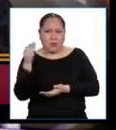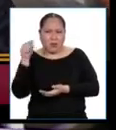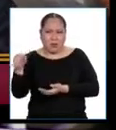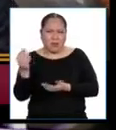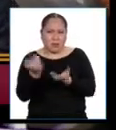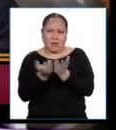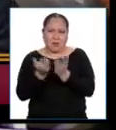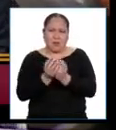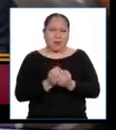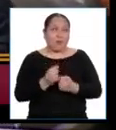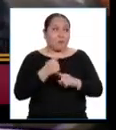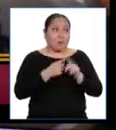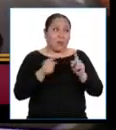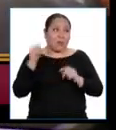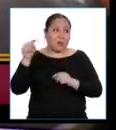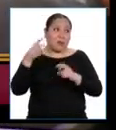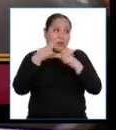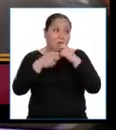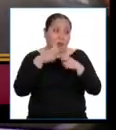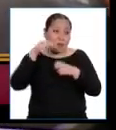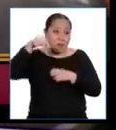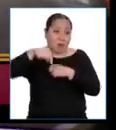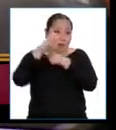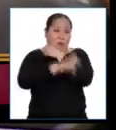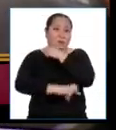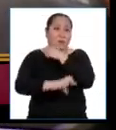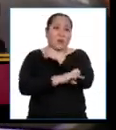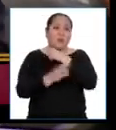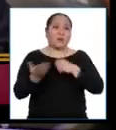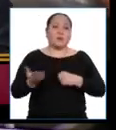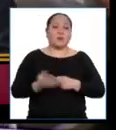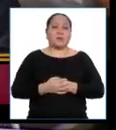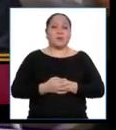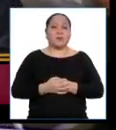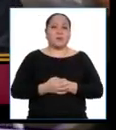país. Eso es lo que pasa.